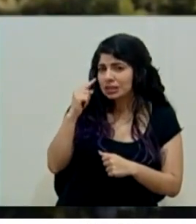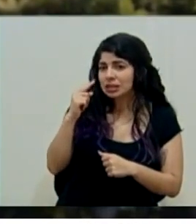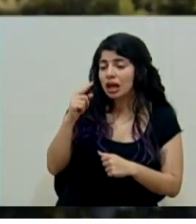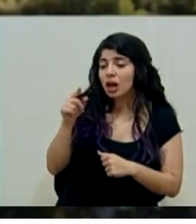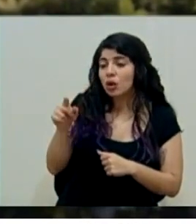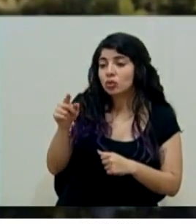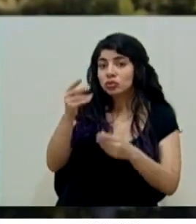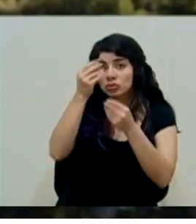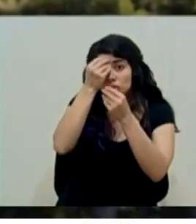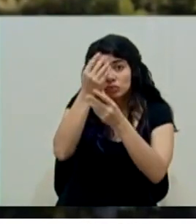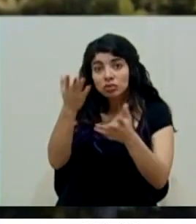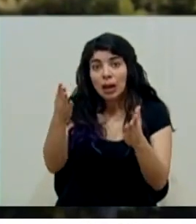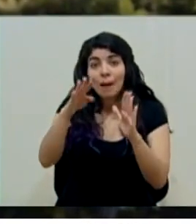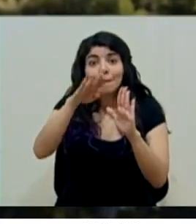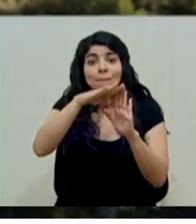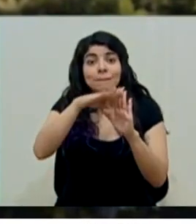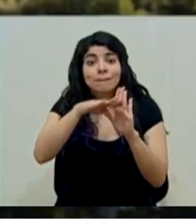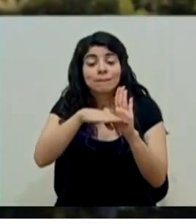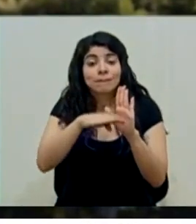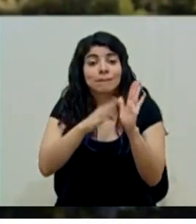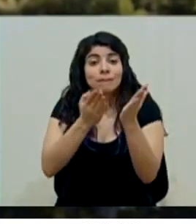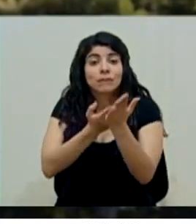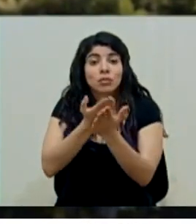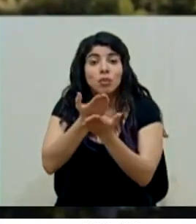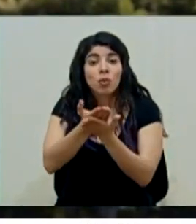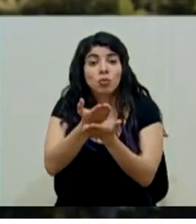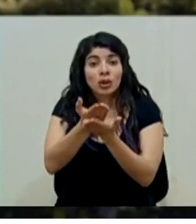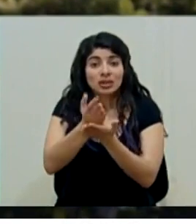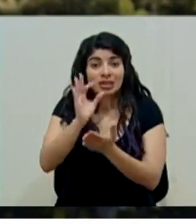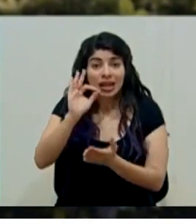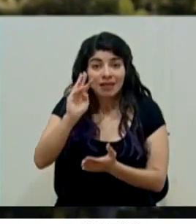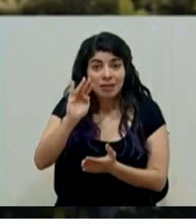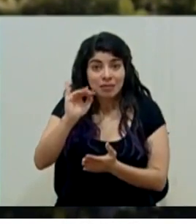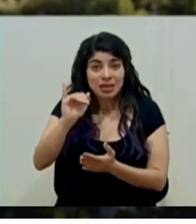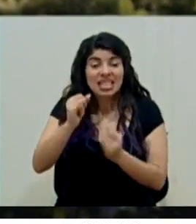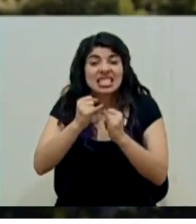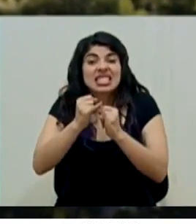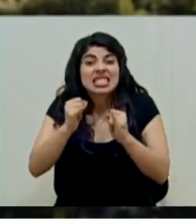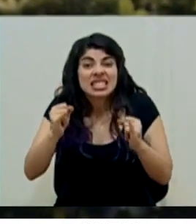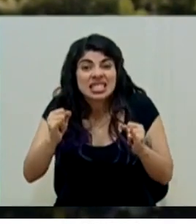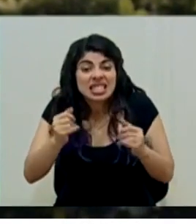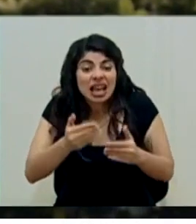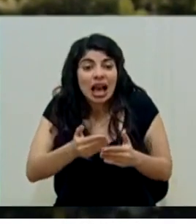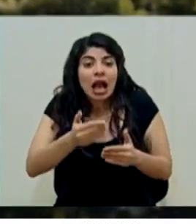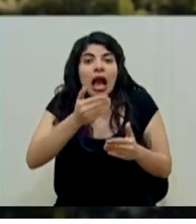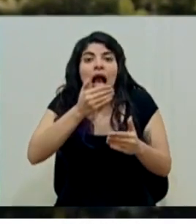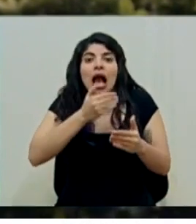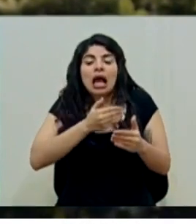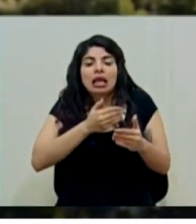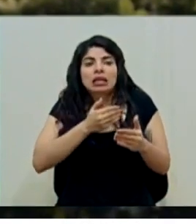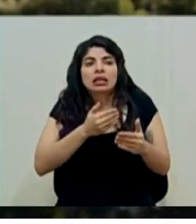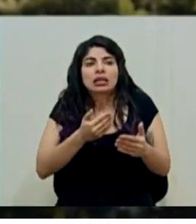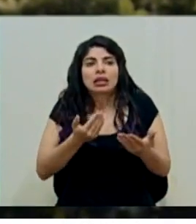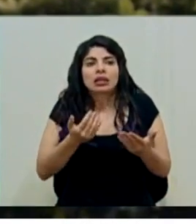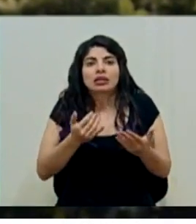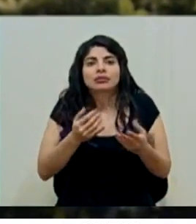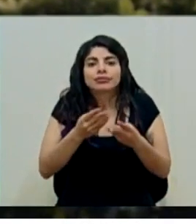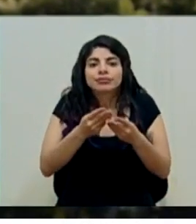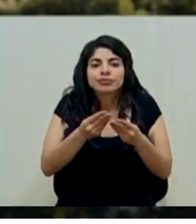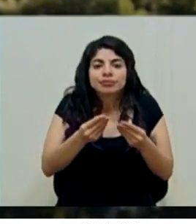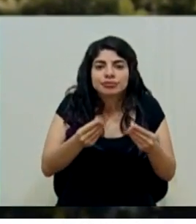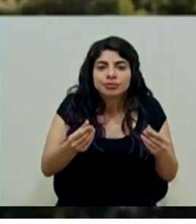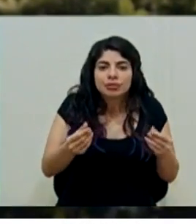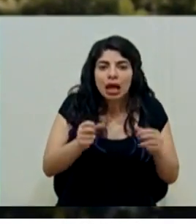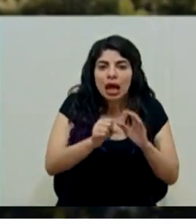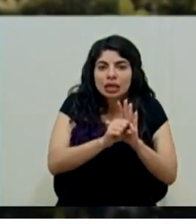haber comunicado las propuestas que iban a presentarle al FMI sin antes haber tenido pues, algún tipo de resolución por